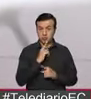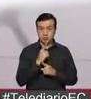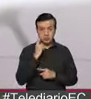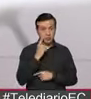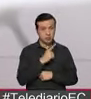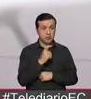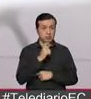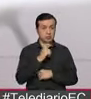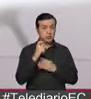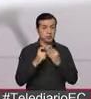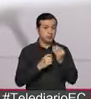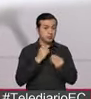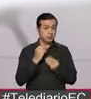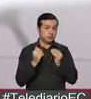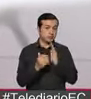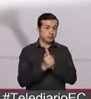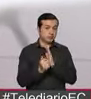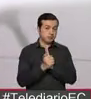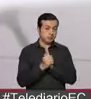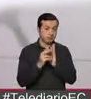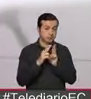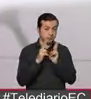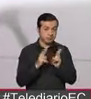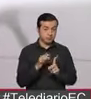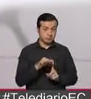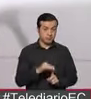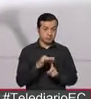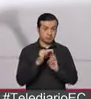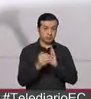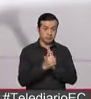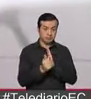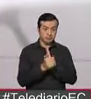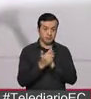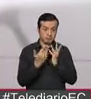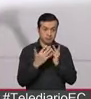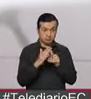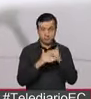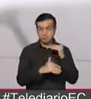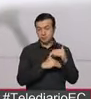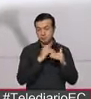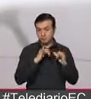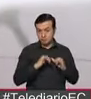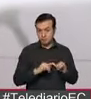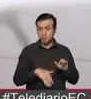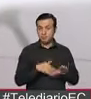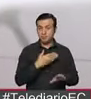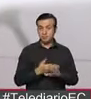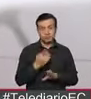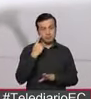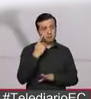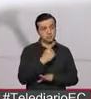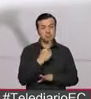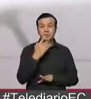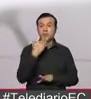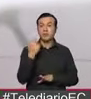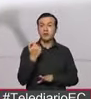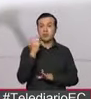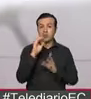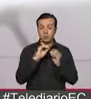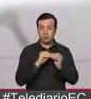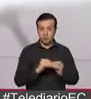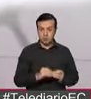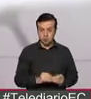requiere talento humano especializado capacitado de ahí que nosotros estamos proponiendo una mejor formación